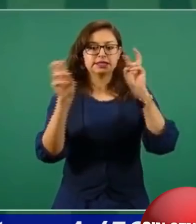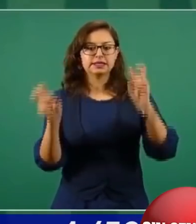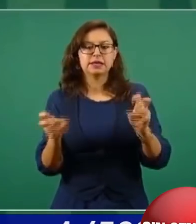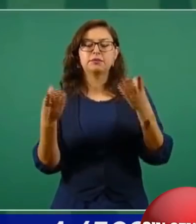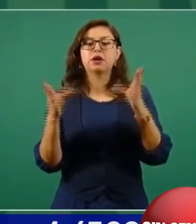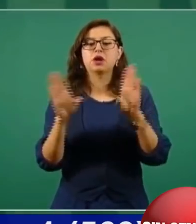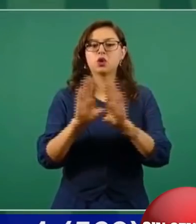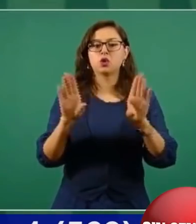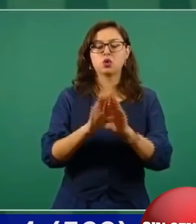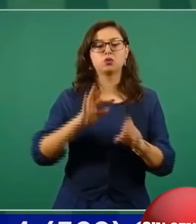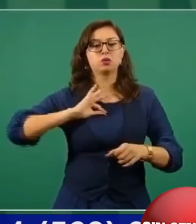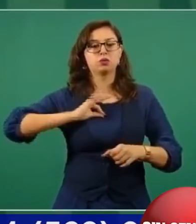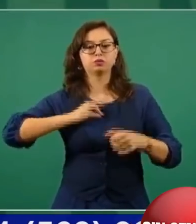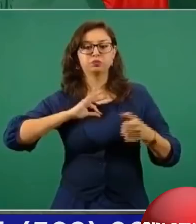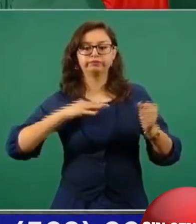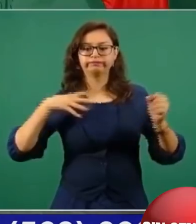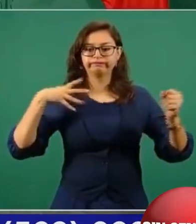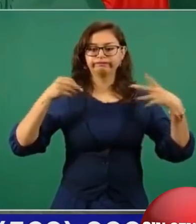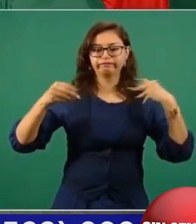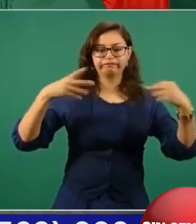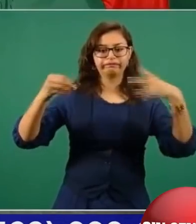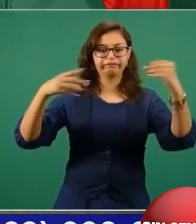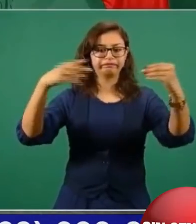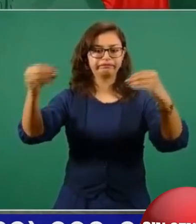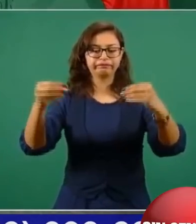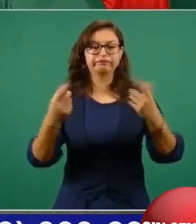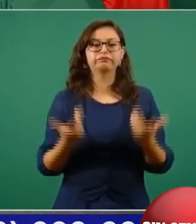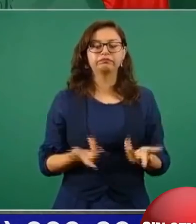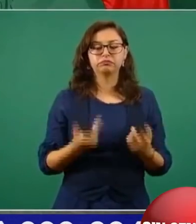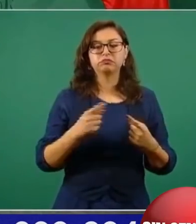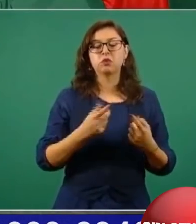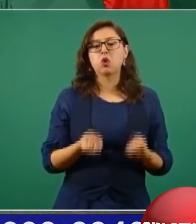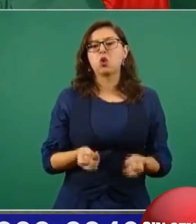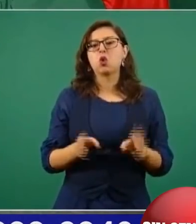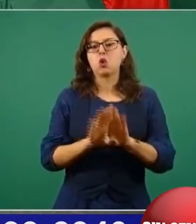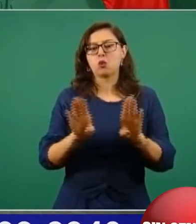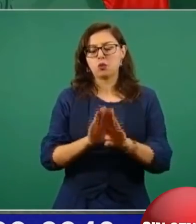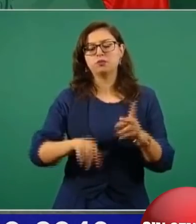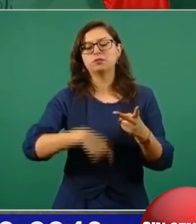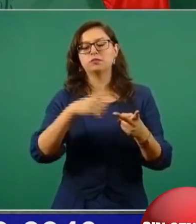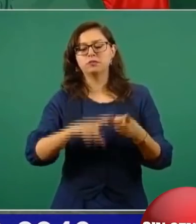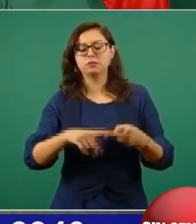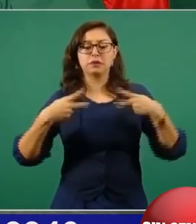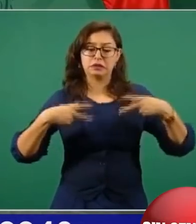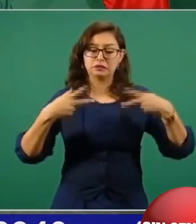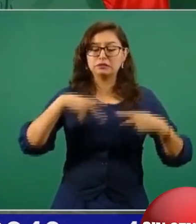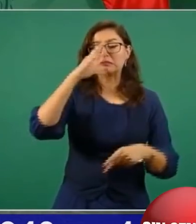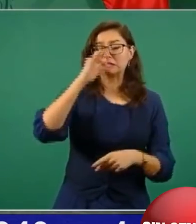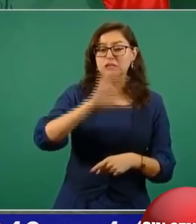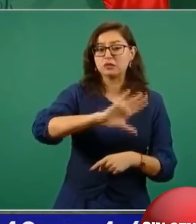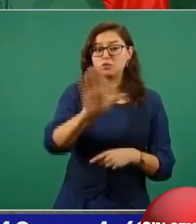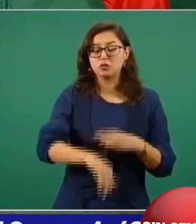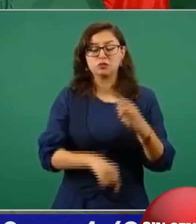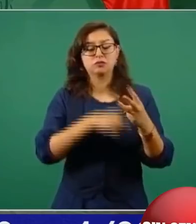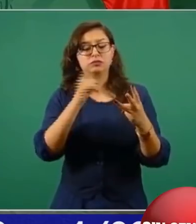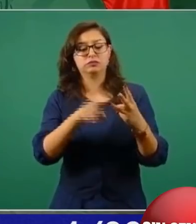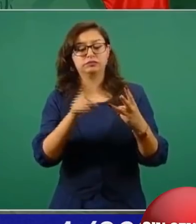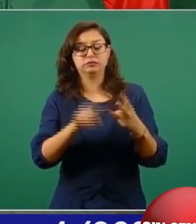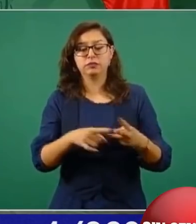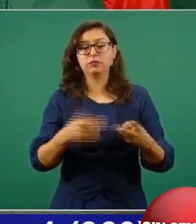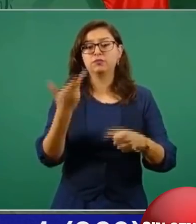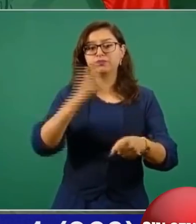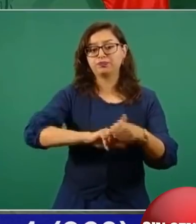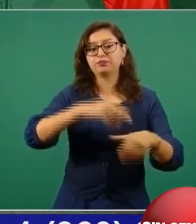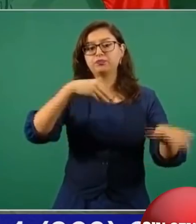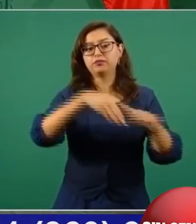de casos estimados, de defunciones y también de hospitalización. Y enseguida vemos qué pasó con la vacunación ayer.